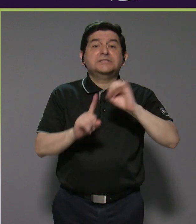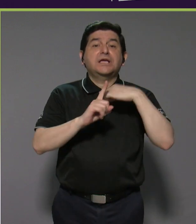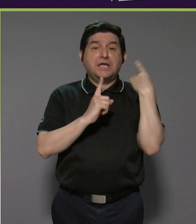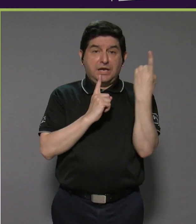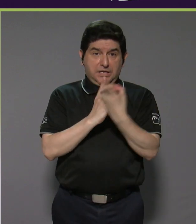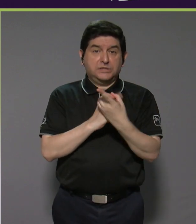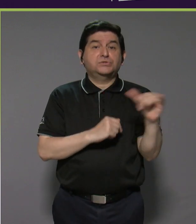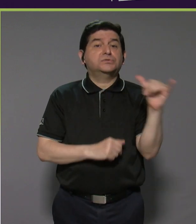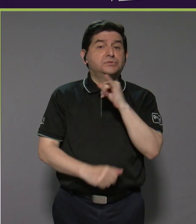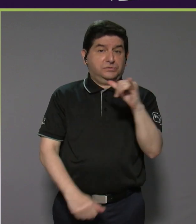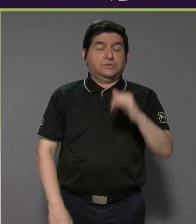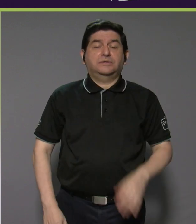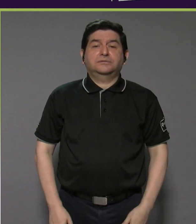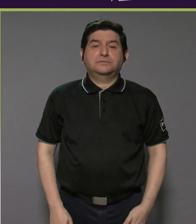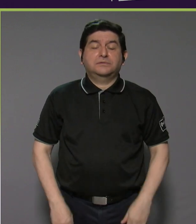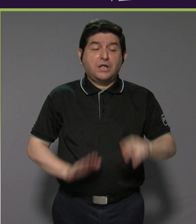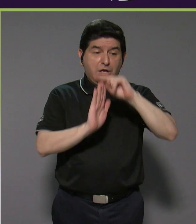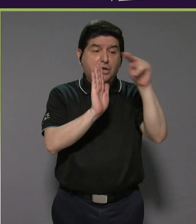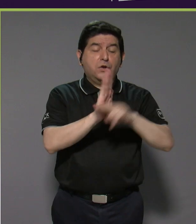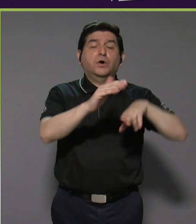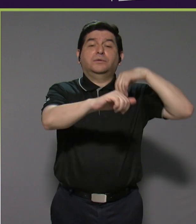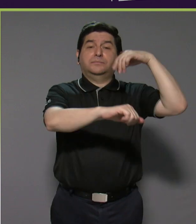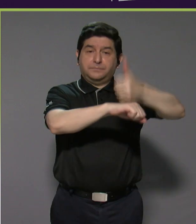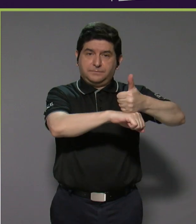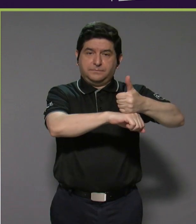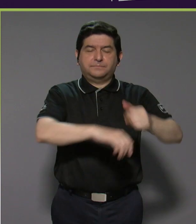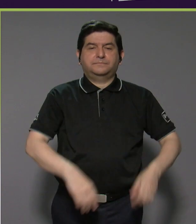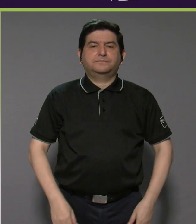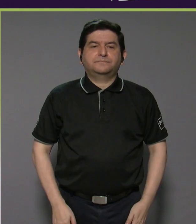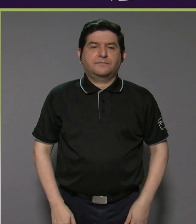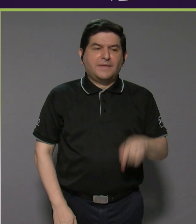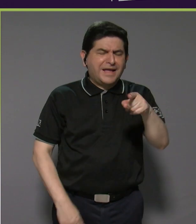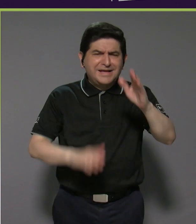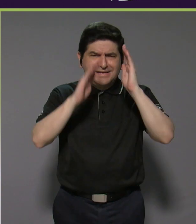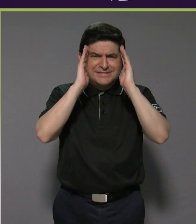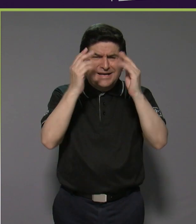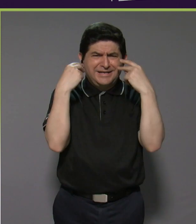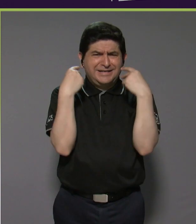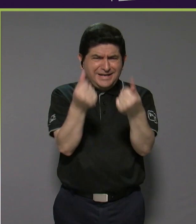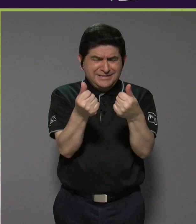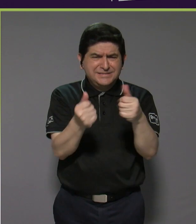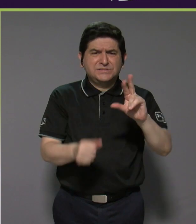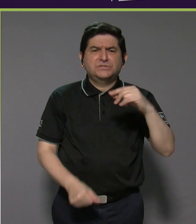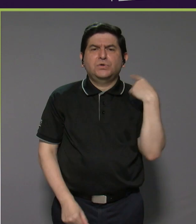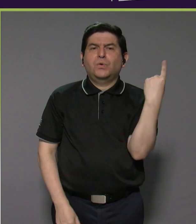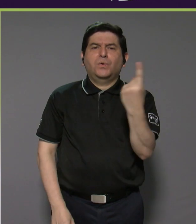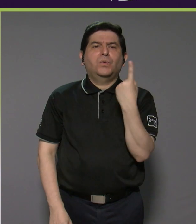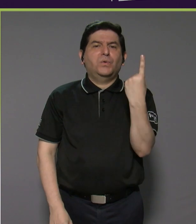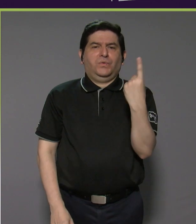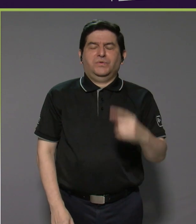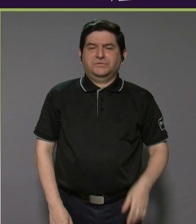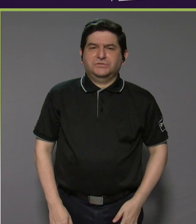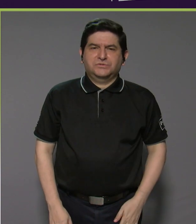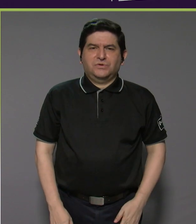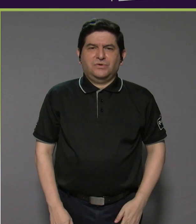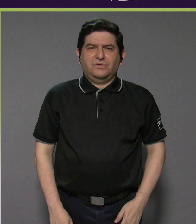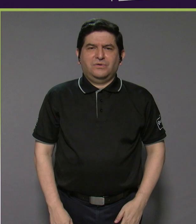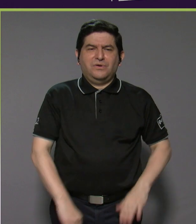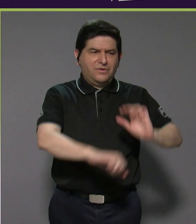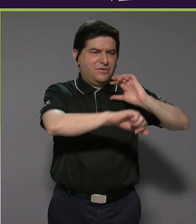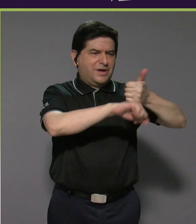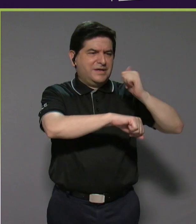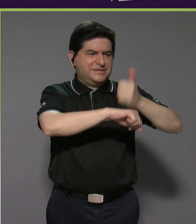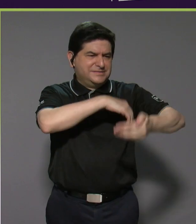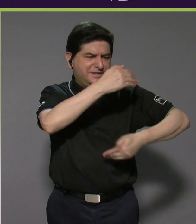civil también, porque hay normas que lo establecen. Y esa atención prioritaria no es solo en la interposición